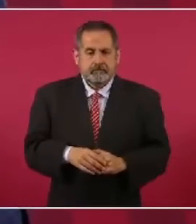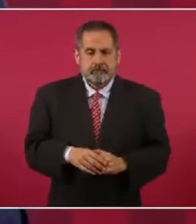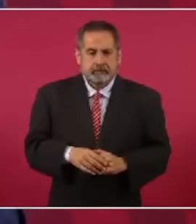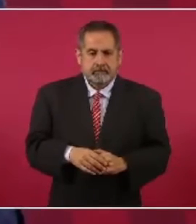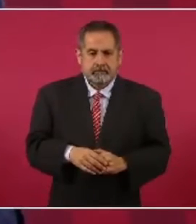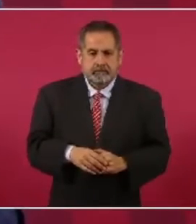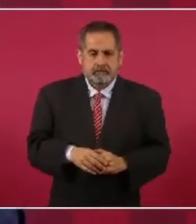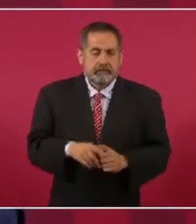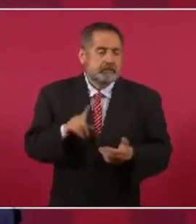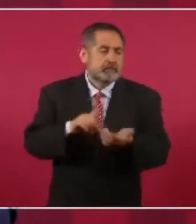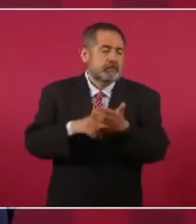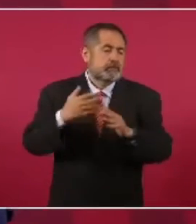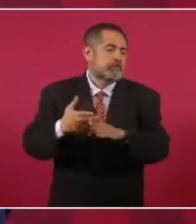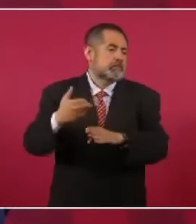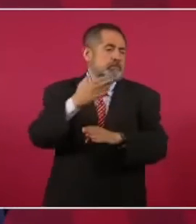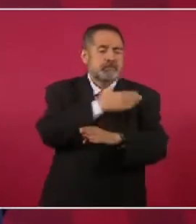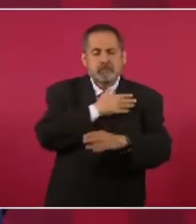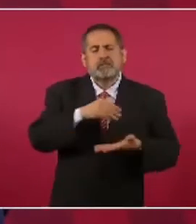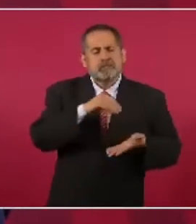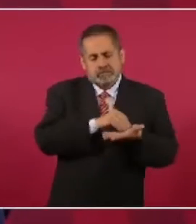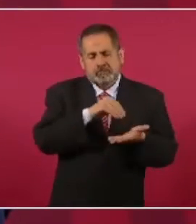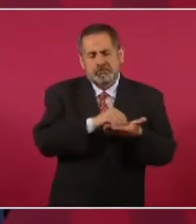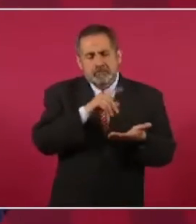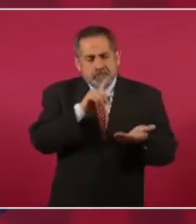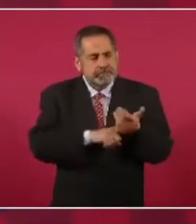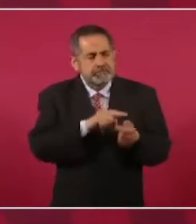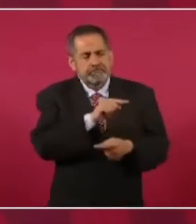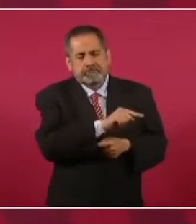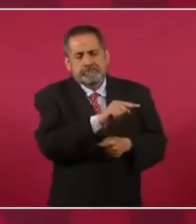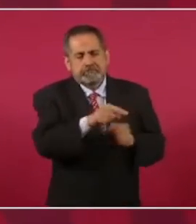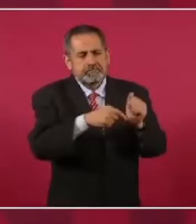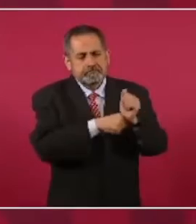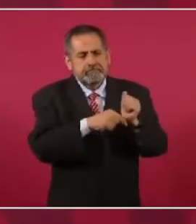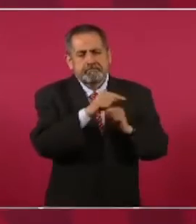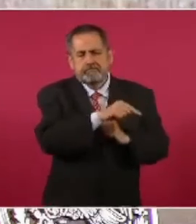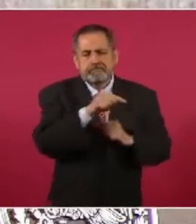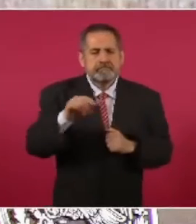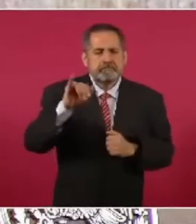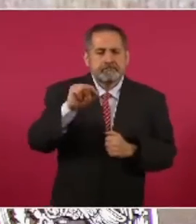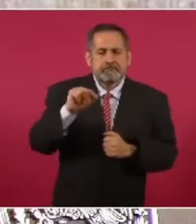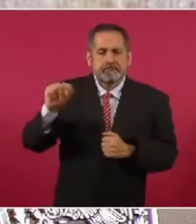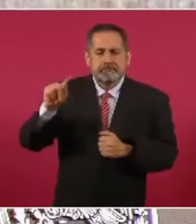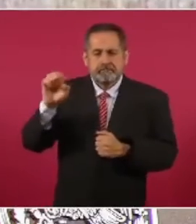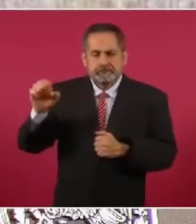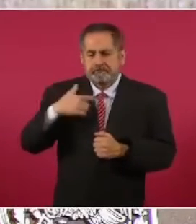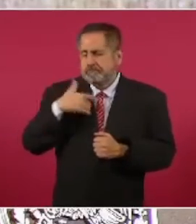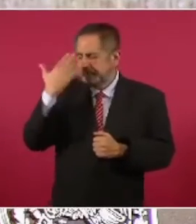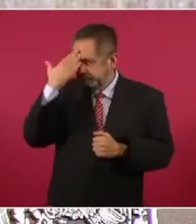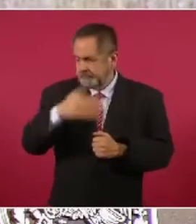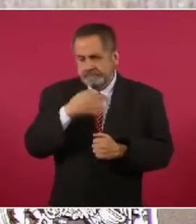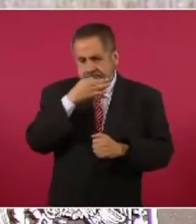que prevalecía y que sigue todavía existiendo en el ISSSTE, ya lo saben,